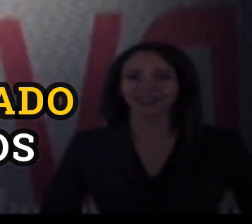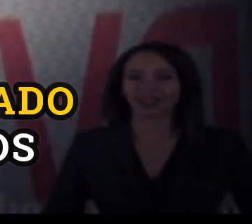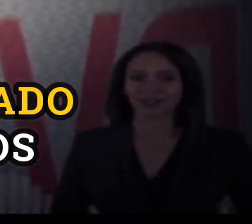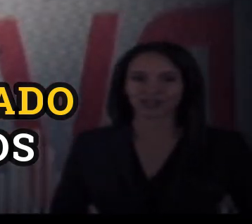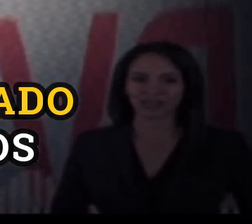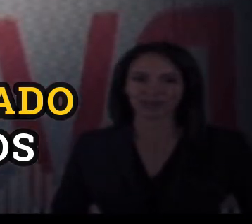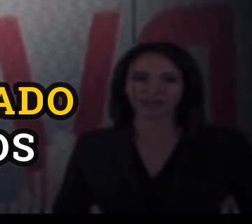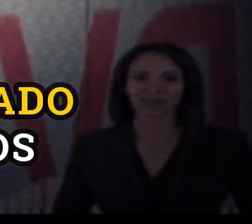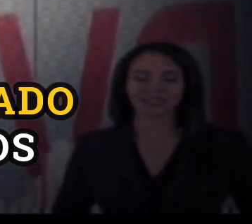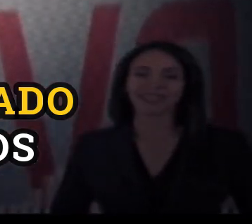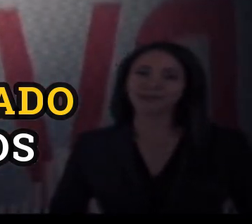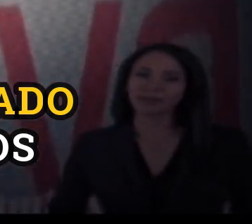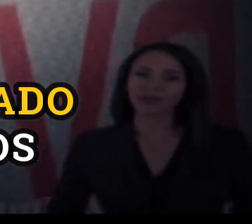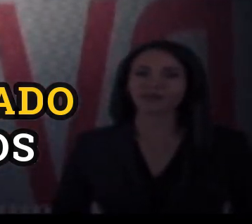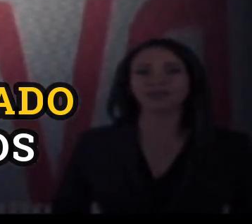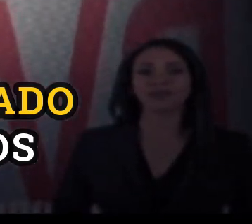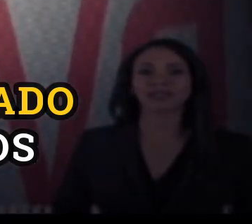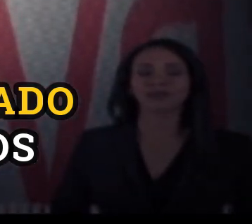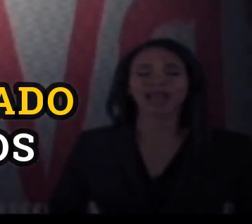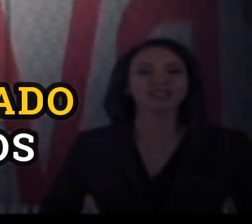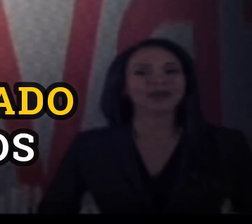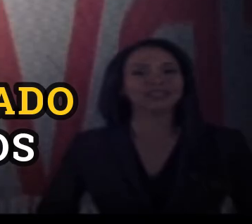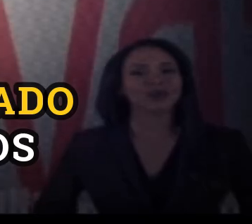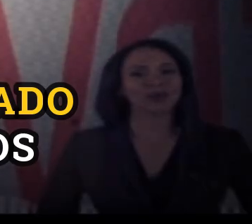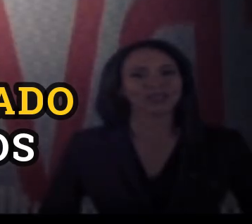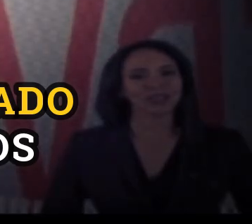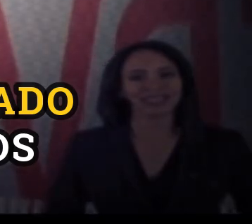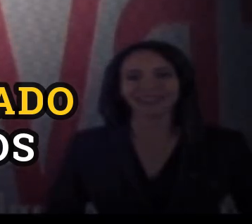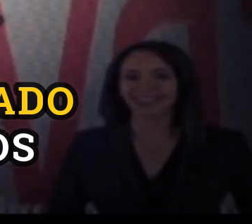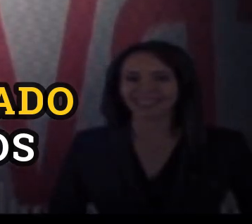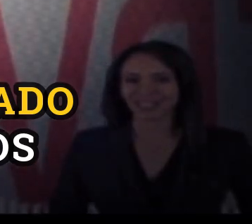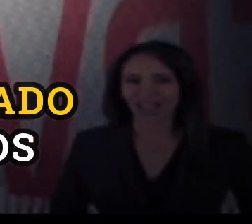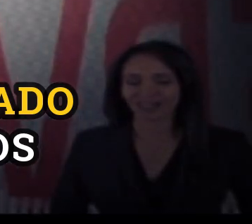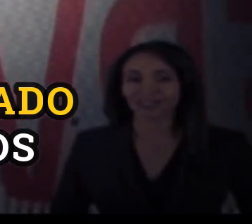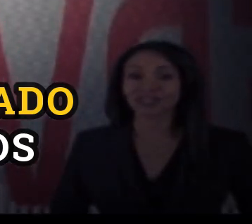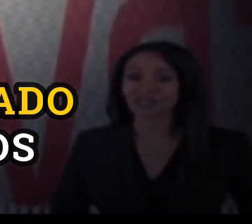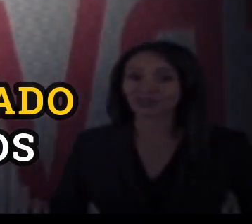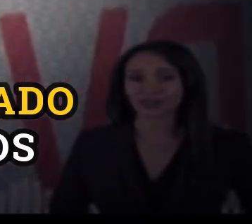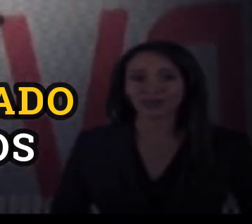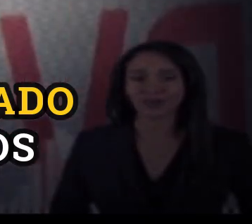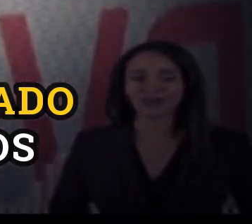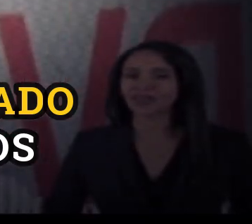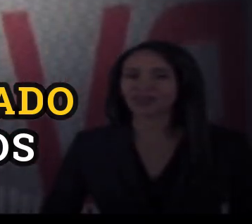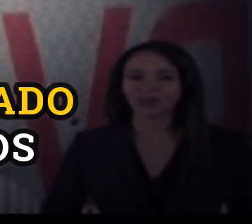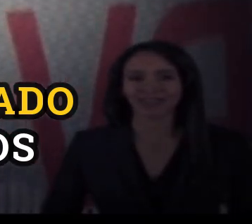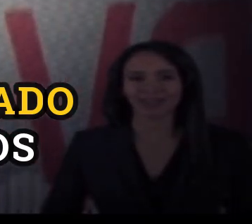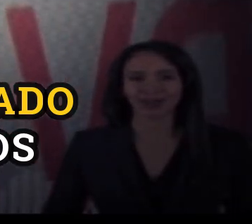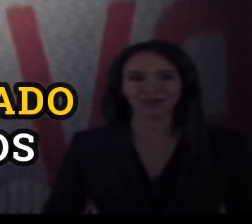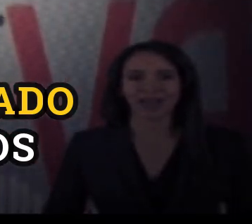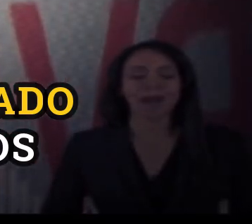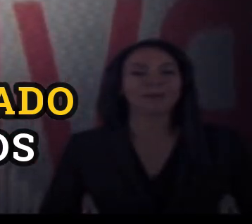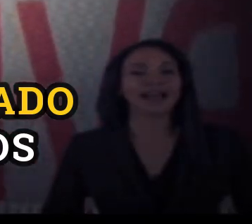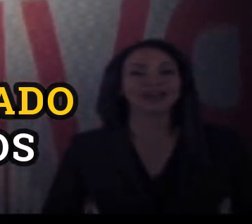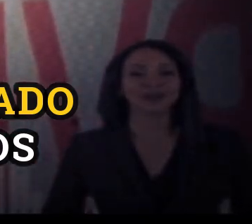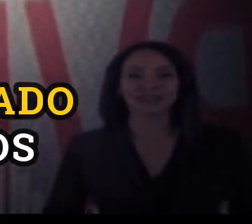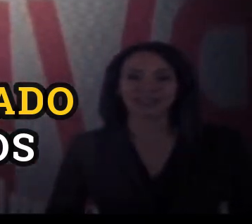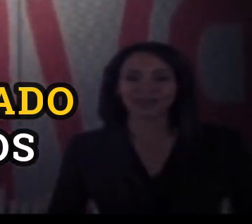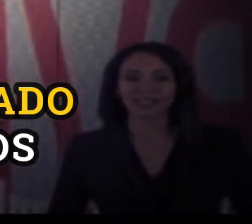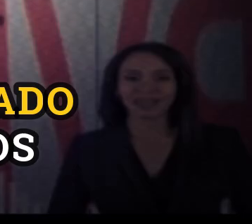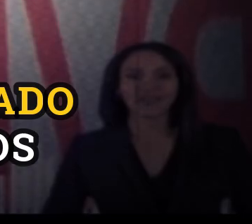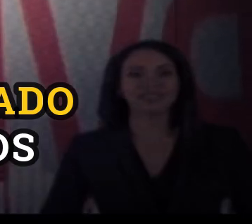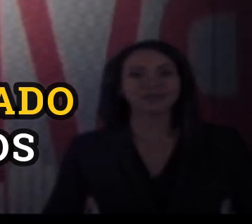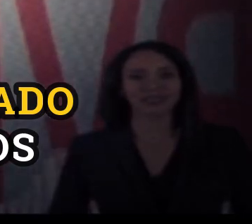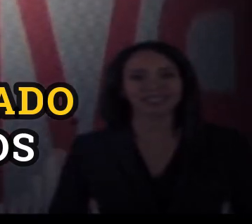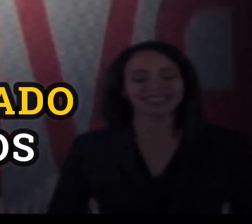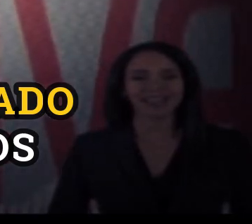ellos El Congreso que nos hacen a nosotros también acuérdense que nosotros somos de uno de las entidades que tienen el mayor descuento